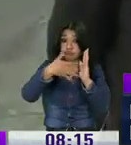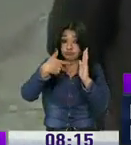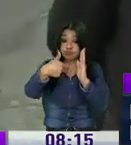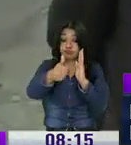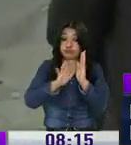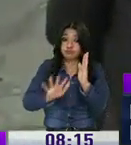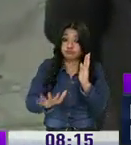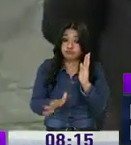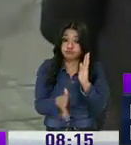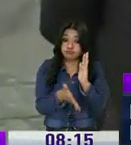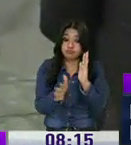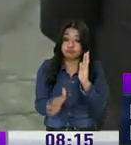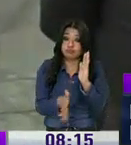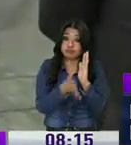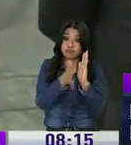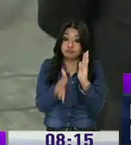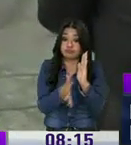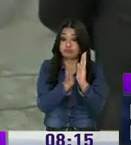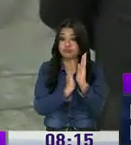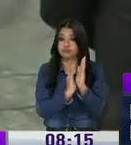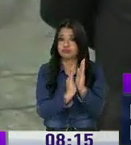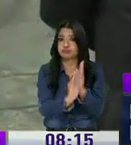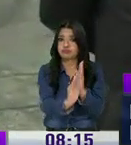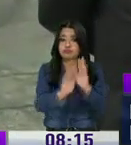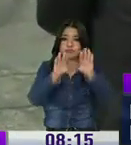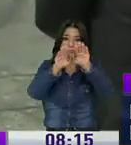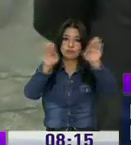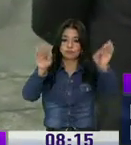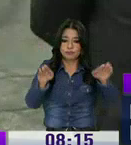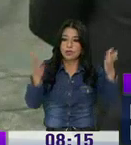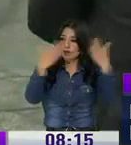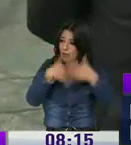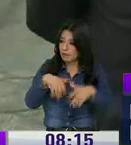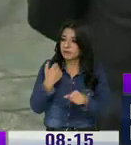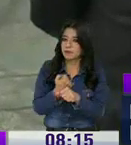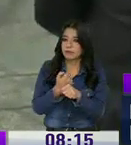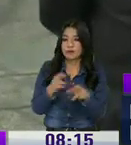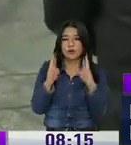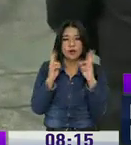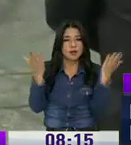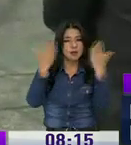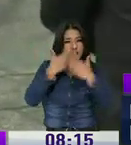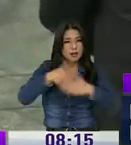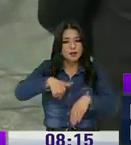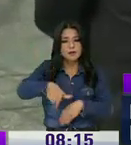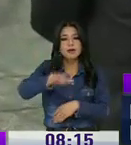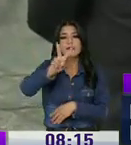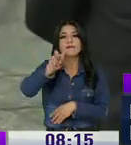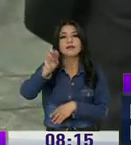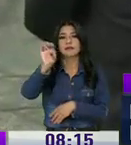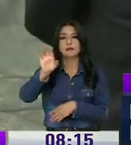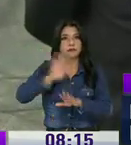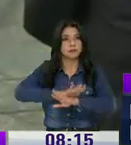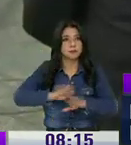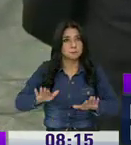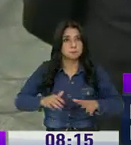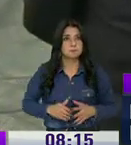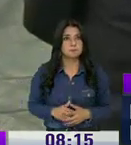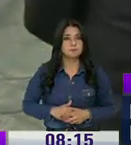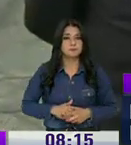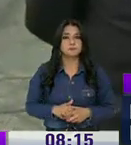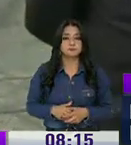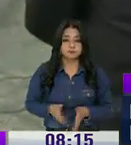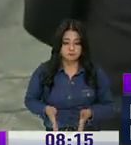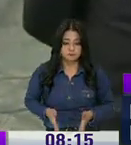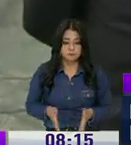haremos el relleno correspondiente al estribo y se terminarán los trabajos. Esperamos que estén terminados para el 20 de enero. ¿Con esto la